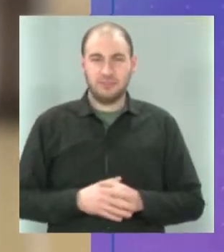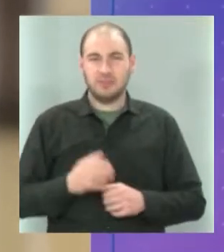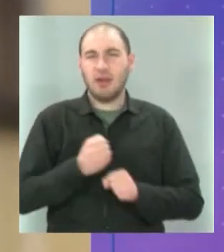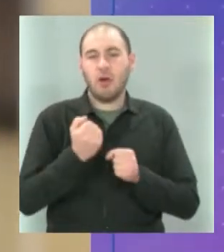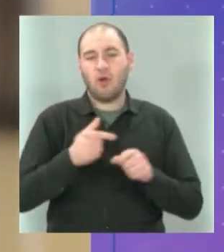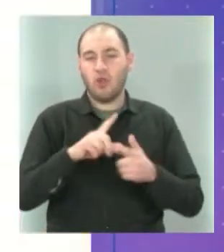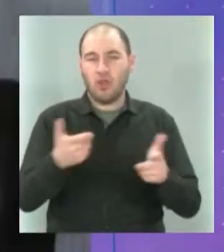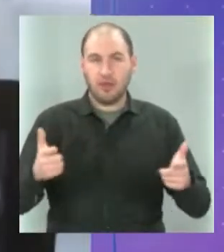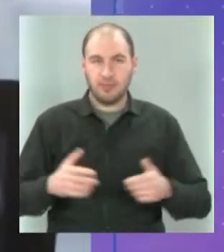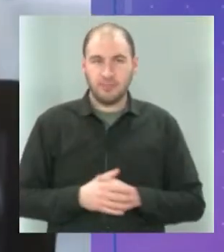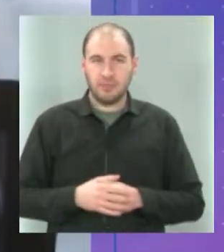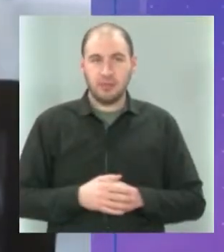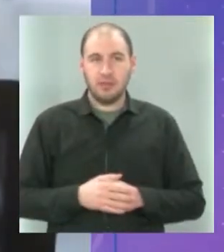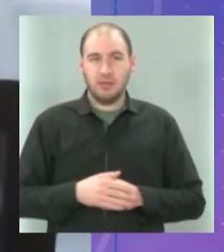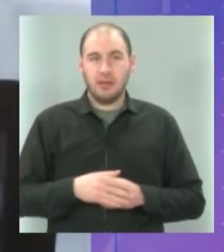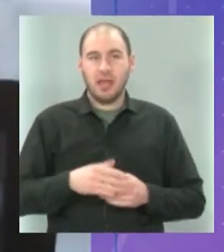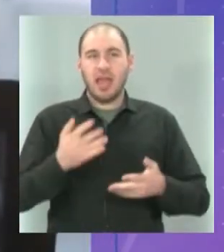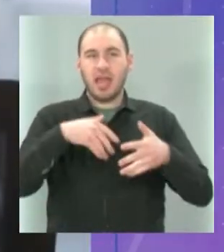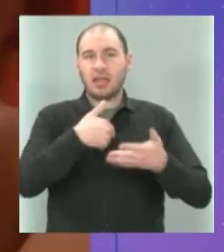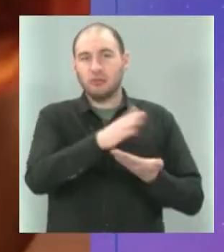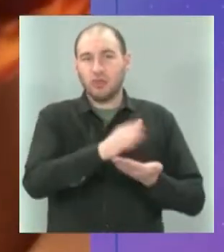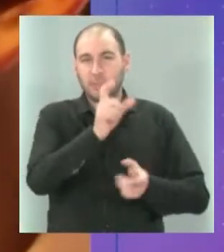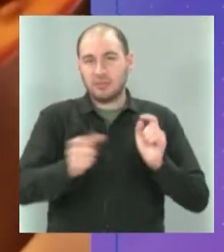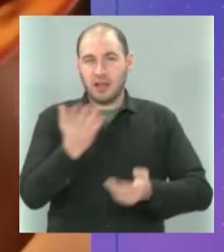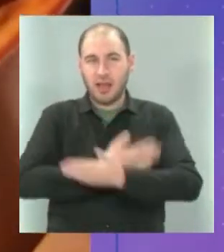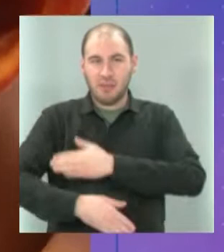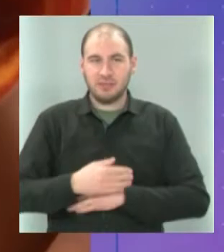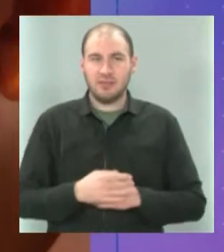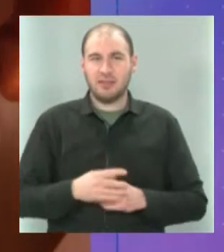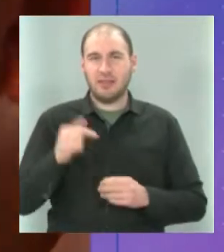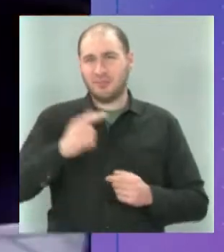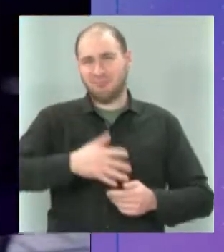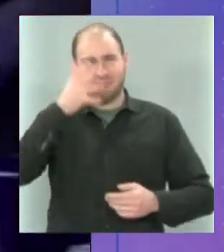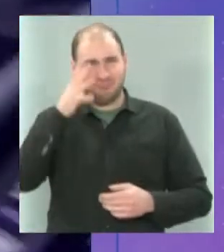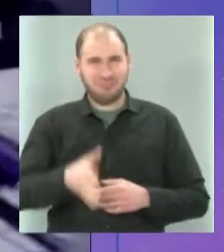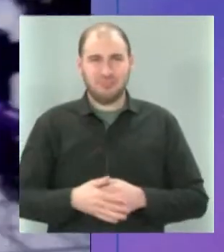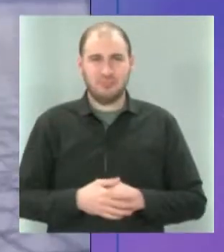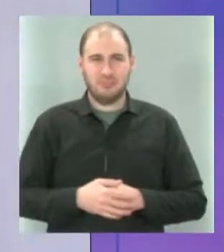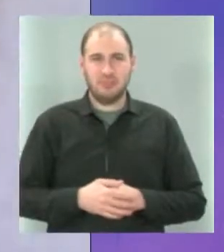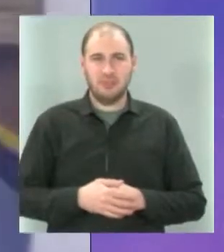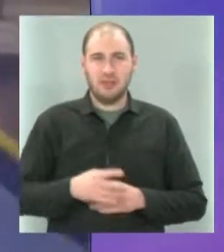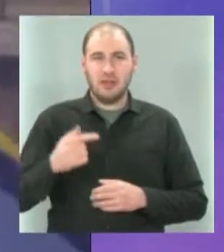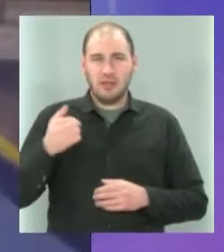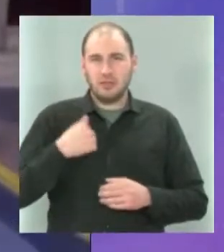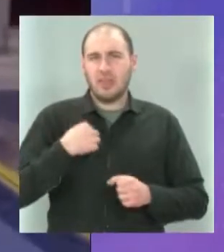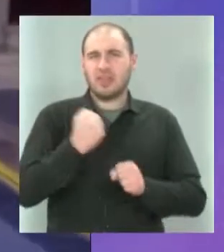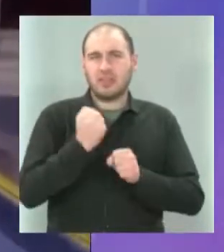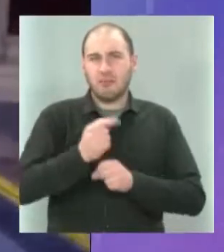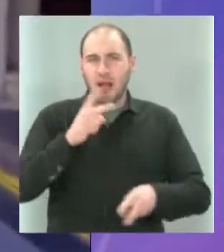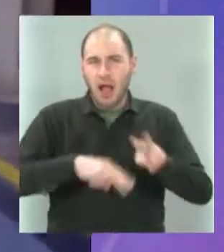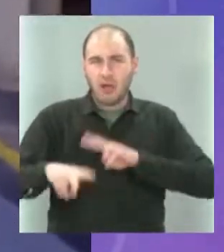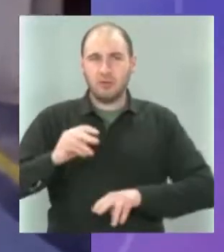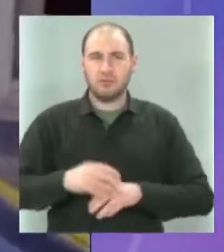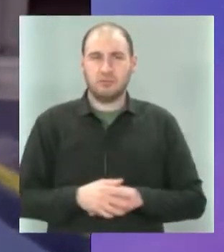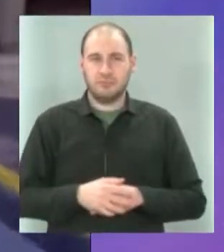tener trabajo. La exclusión de las personas con discapacidad es ampliamente grande. Lo que fue la búsqueda